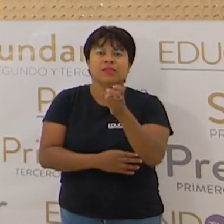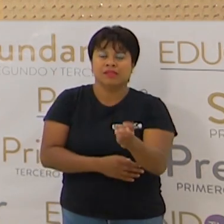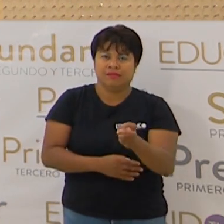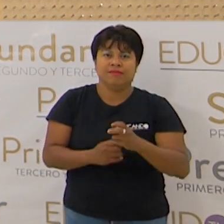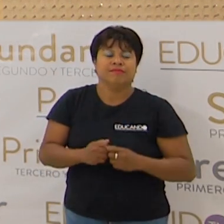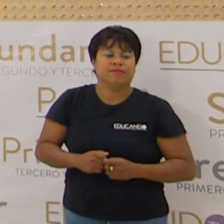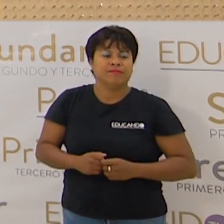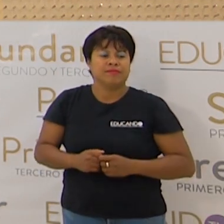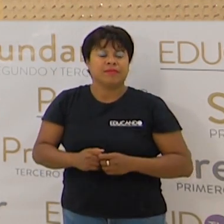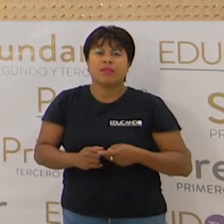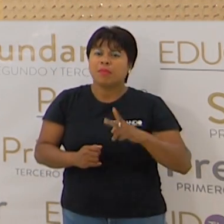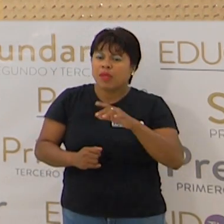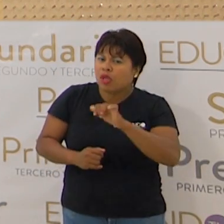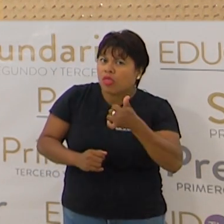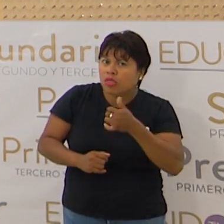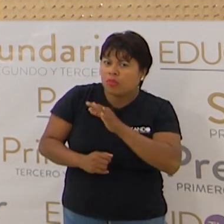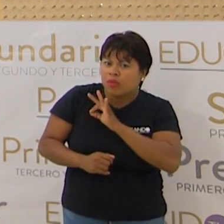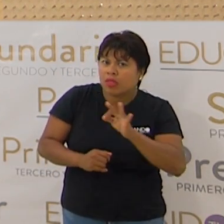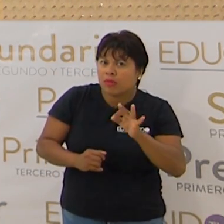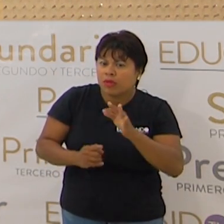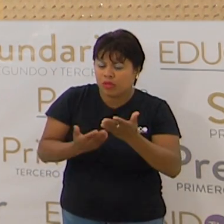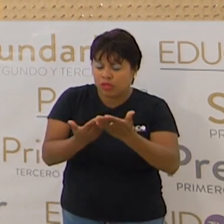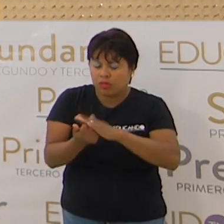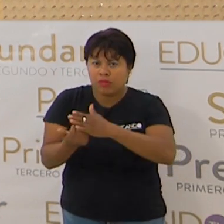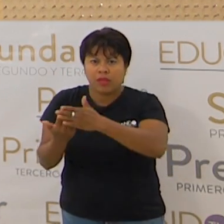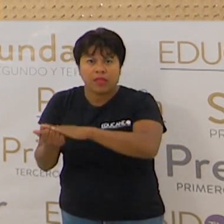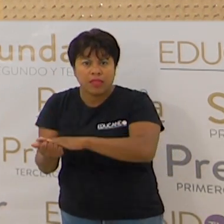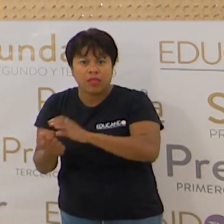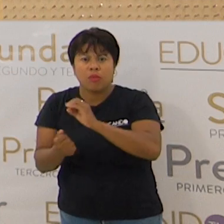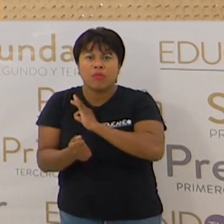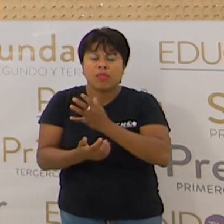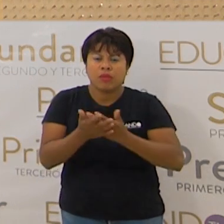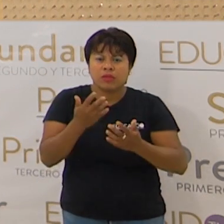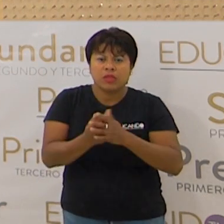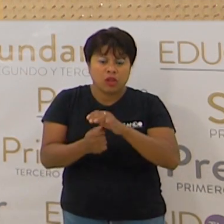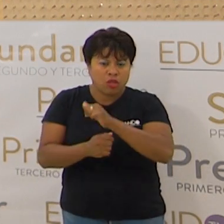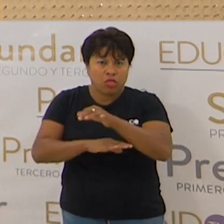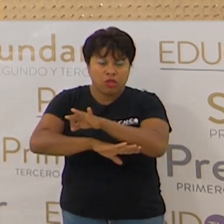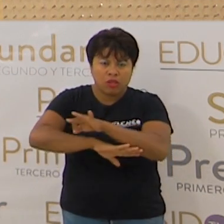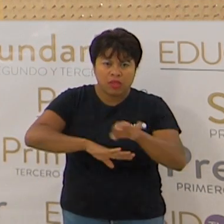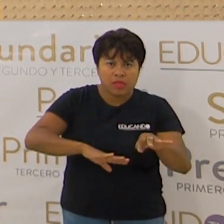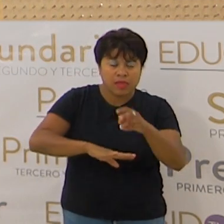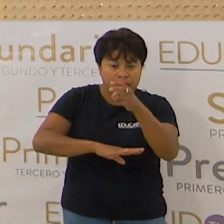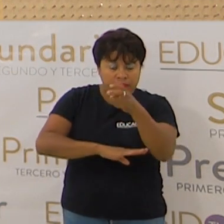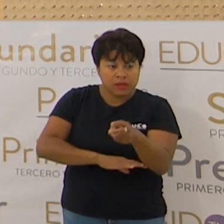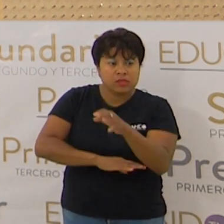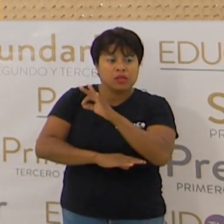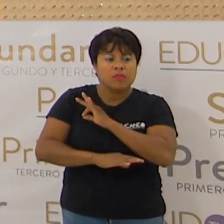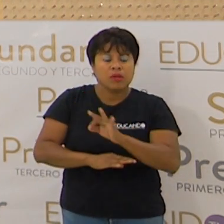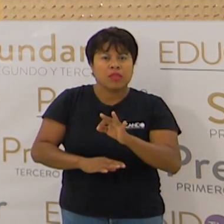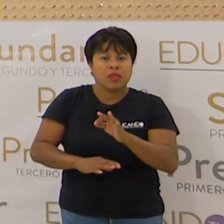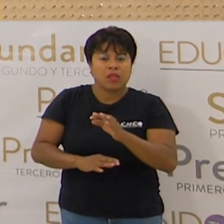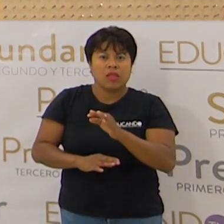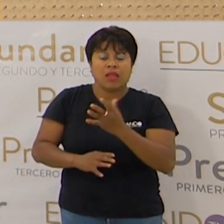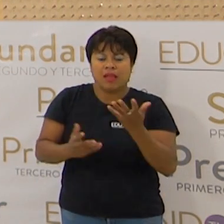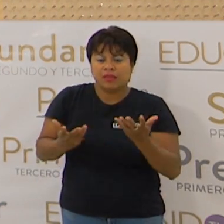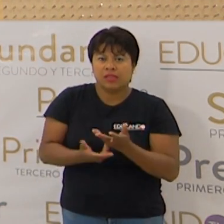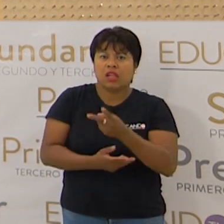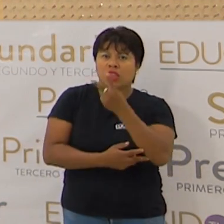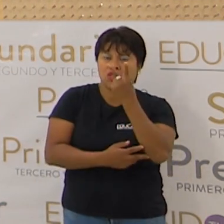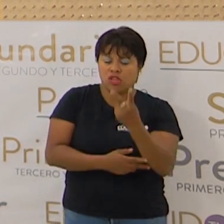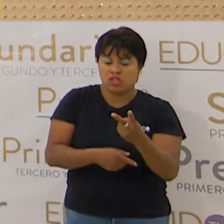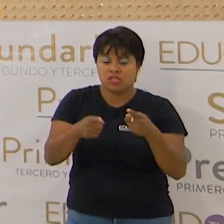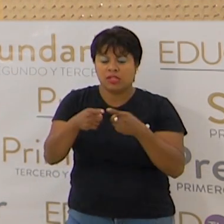trazó acá. Pero ¿de qué otra manera lo puedo doblar o le puedo trazar otra línea de tal manera que me salgan otros 2